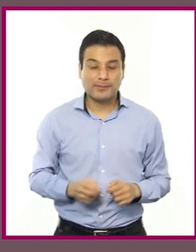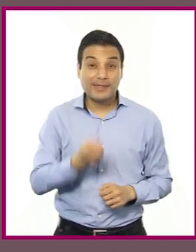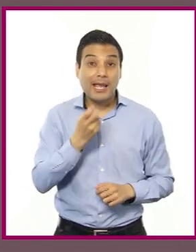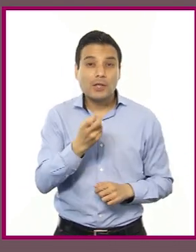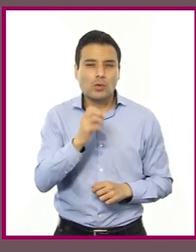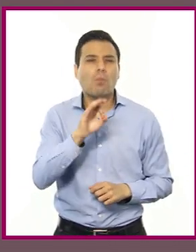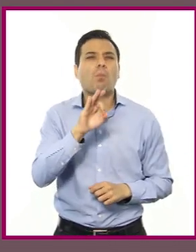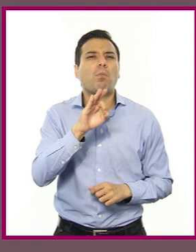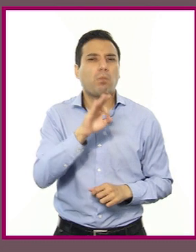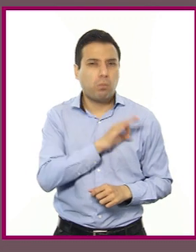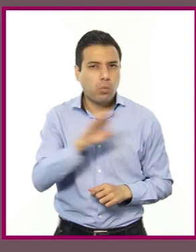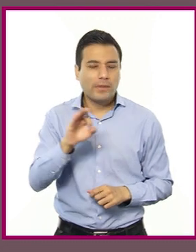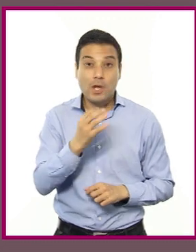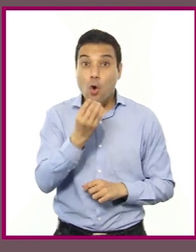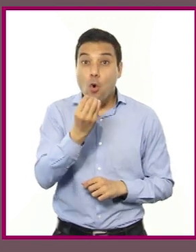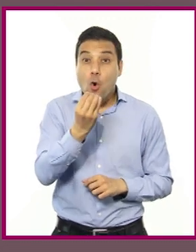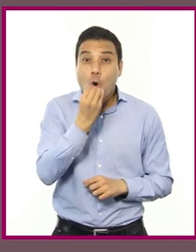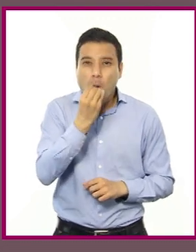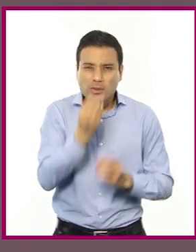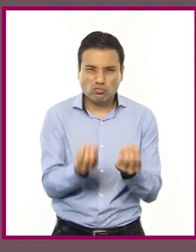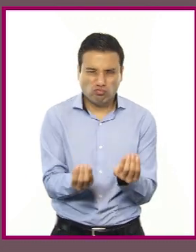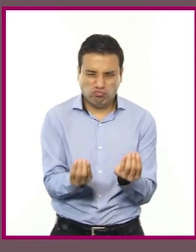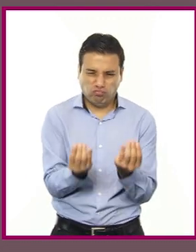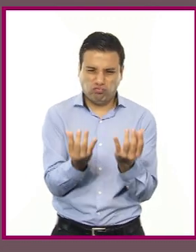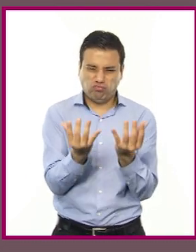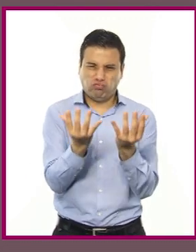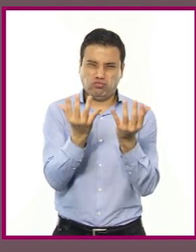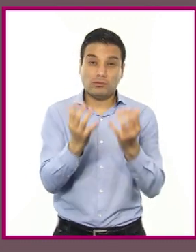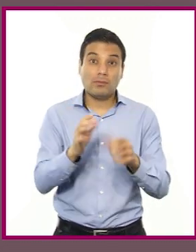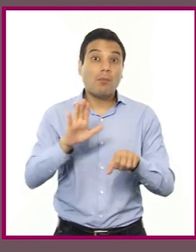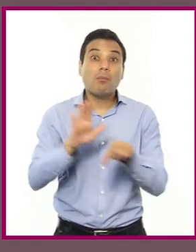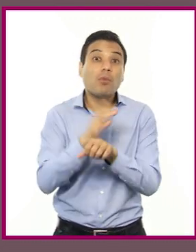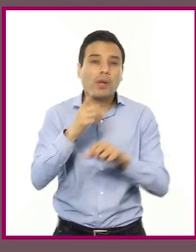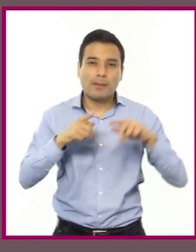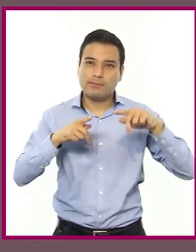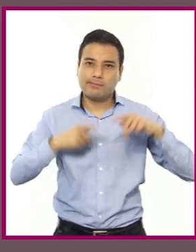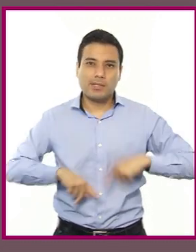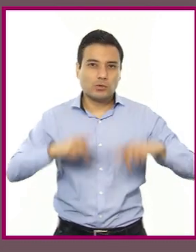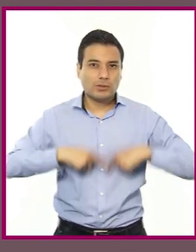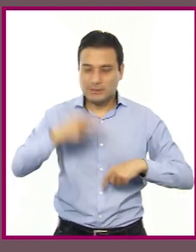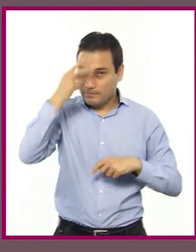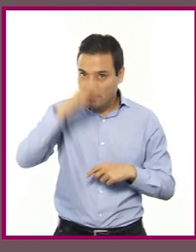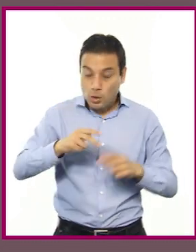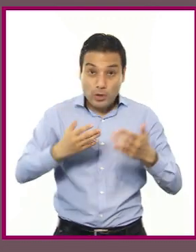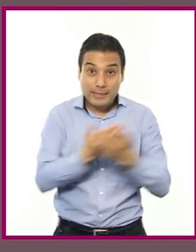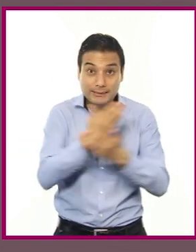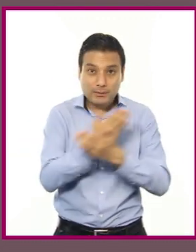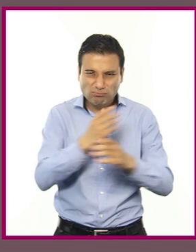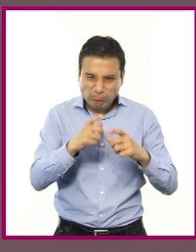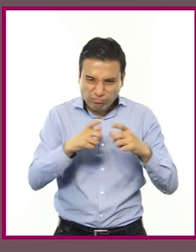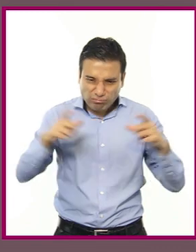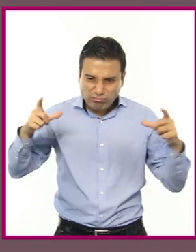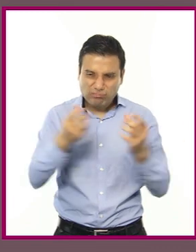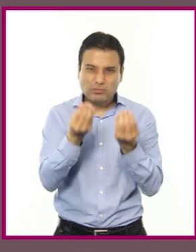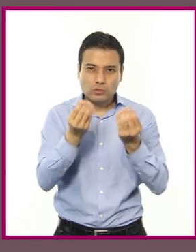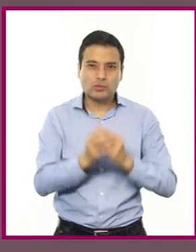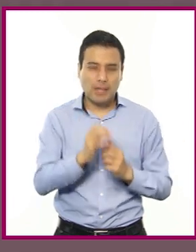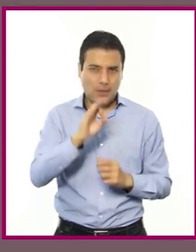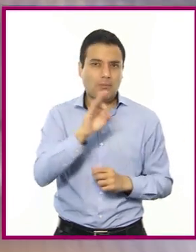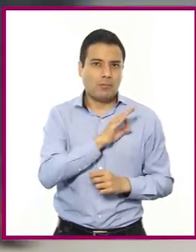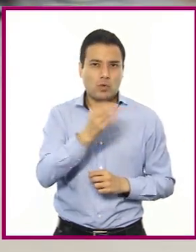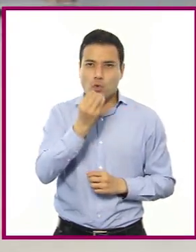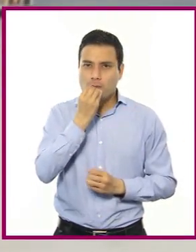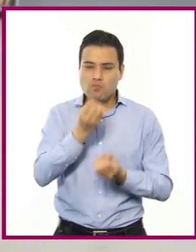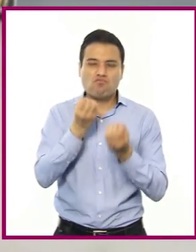obtener suficiente alimento para la creciente población mexicana y cumplir con las demandas del mercado